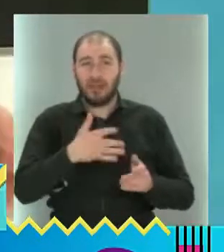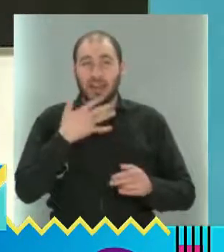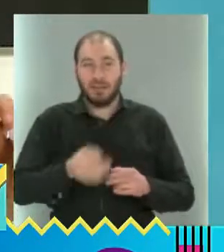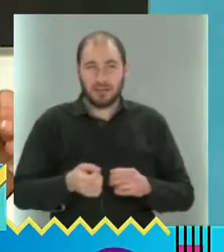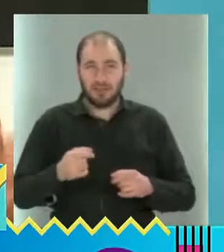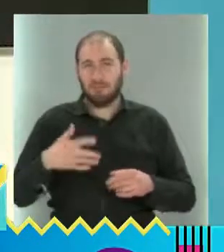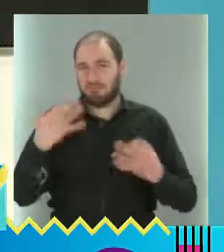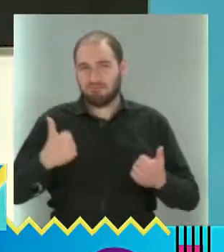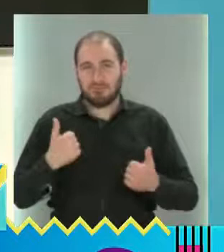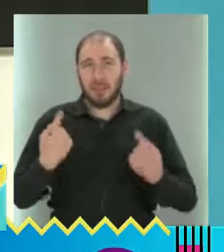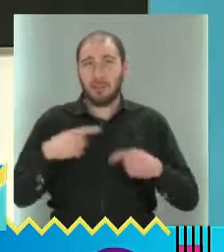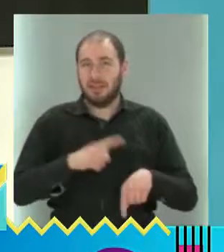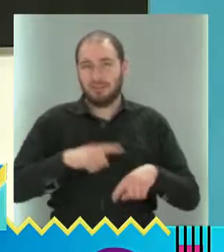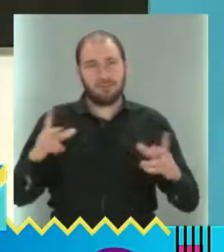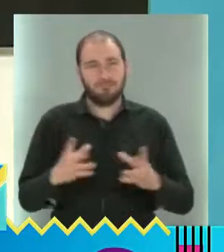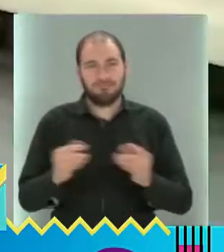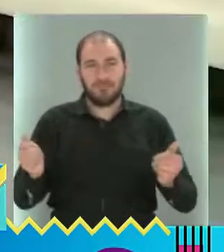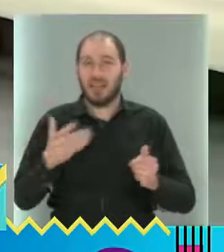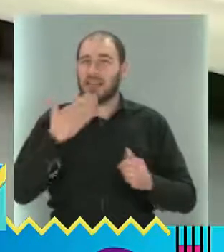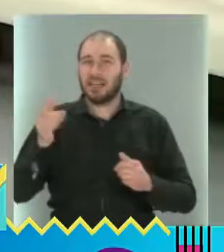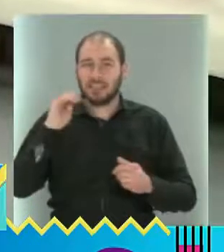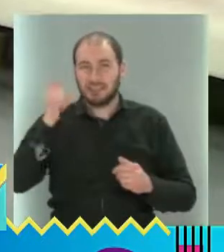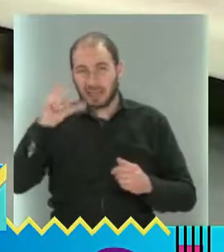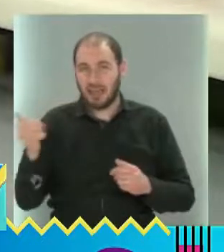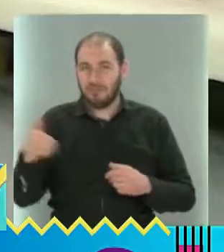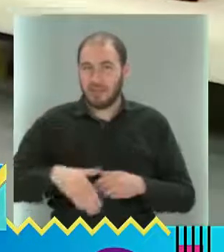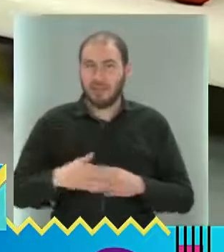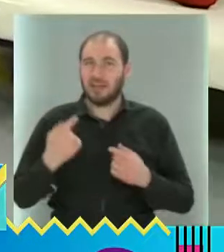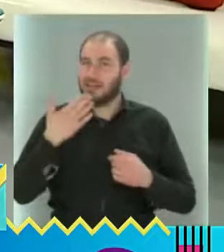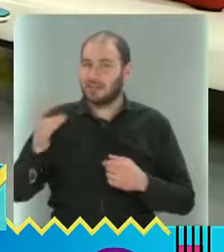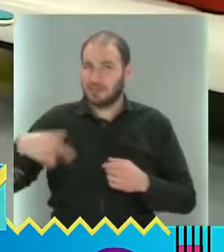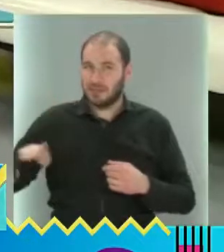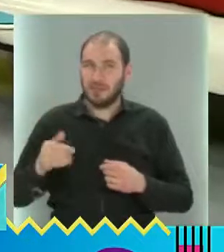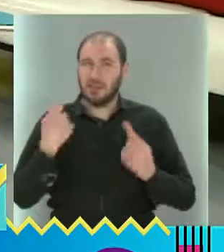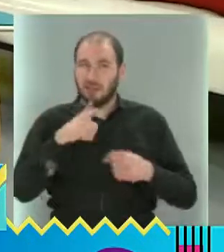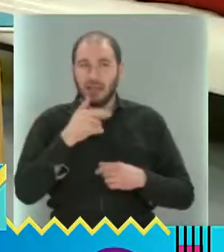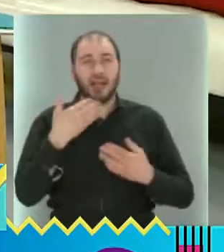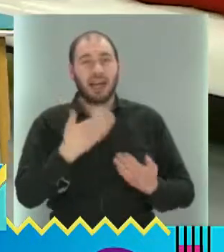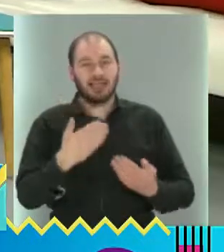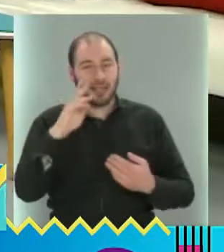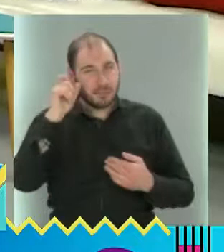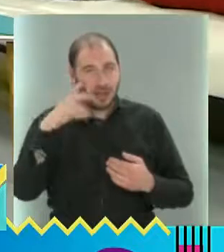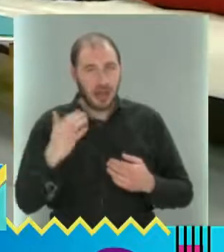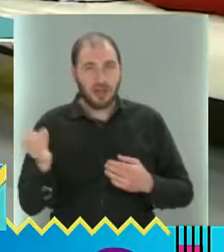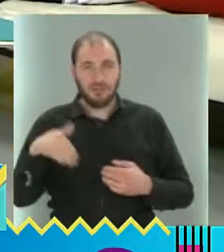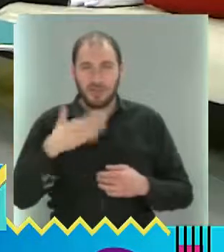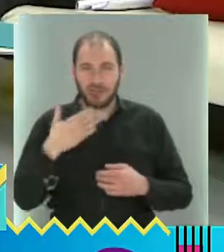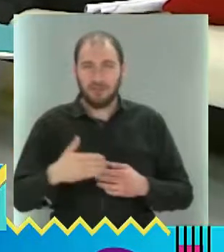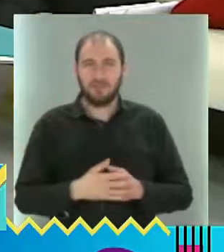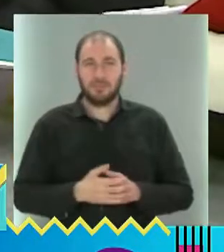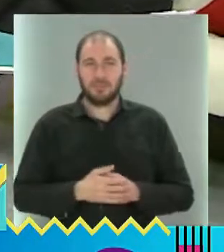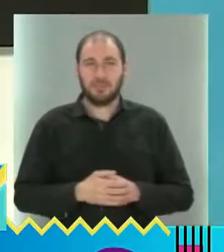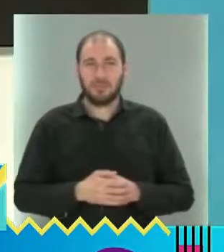de esto perfectamente, pero se nos acabó el tiempo. Gisela, muchas gracias por haber estado presente. Gracias nuevamente en Distintos Parecidos. Muchísimas gracias, Emilio, por haber estado nuevamente